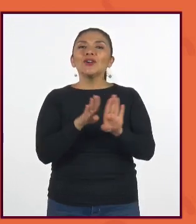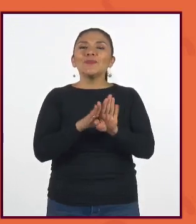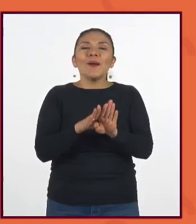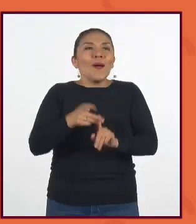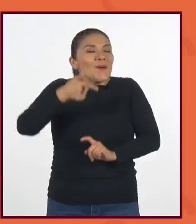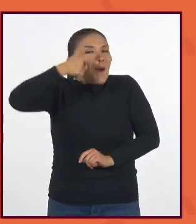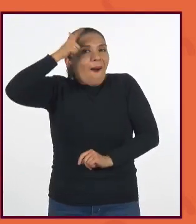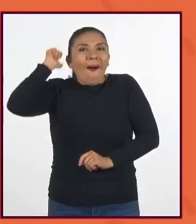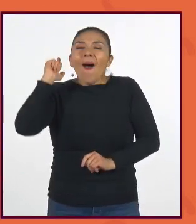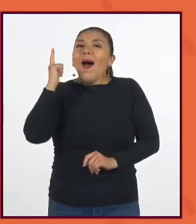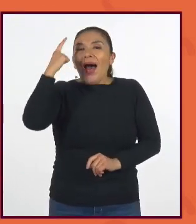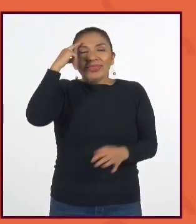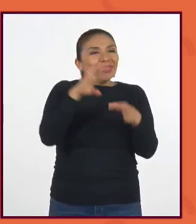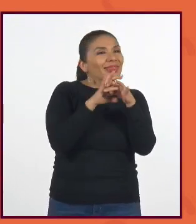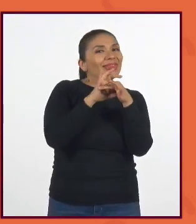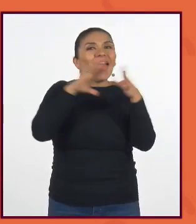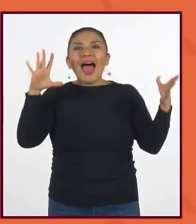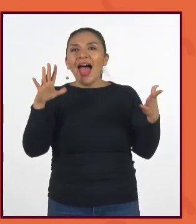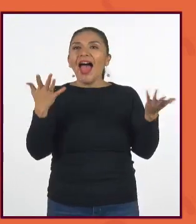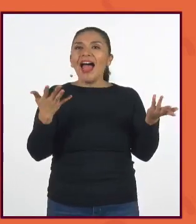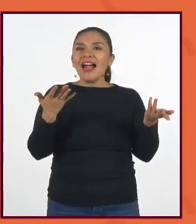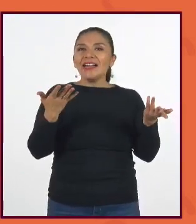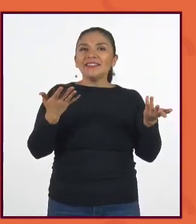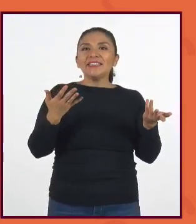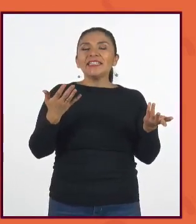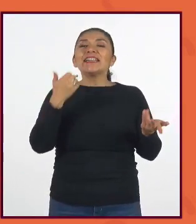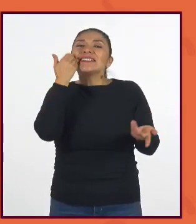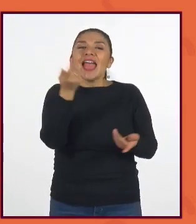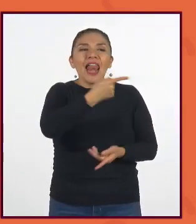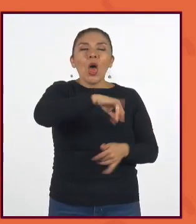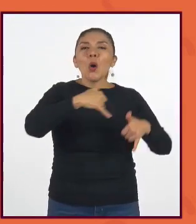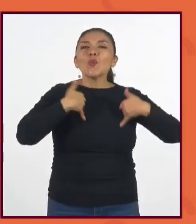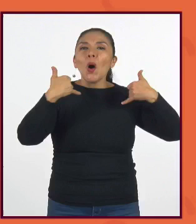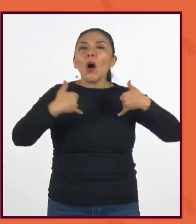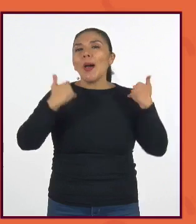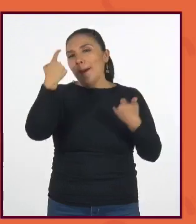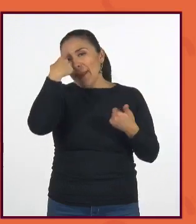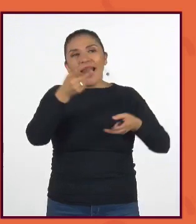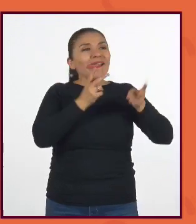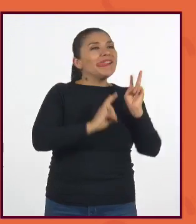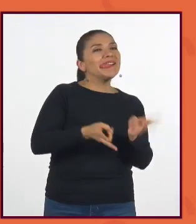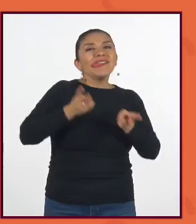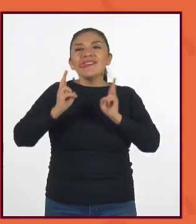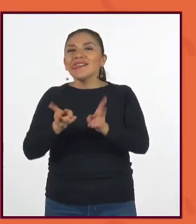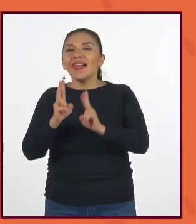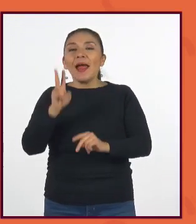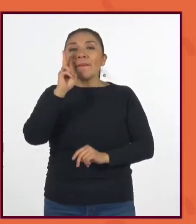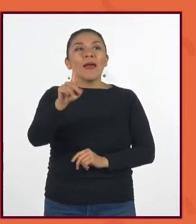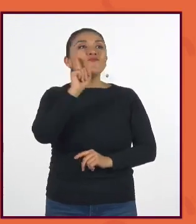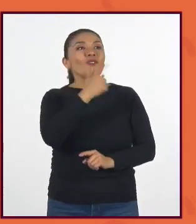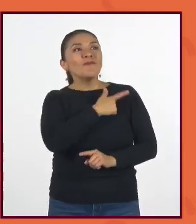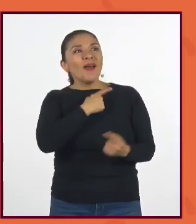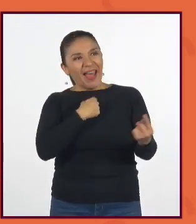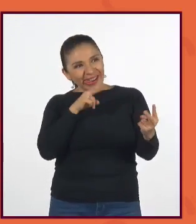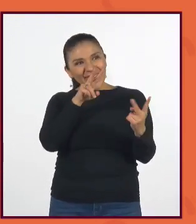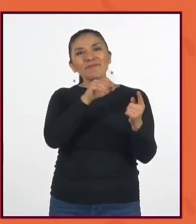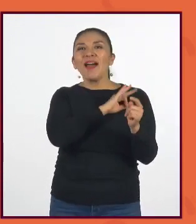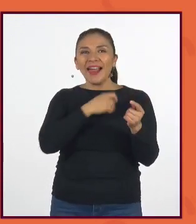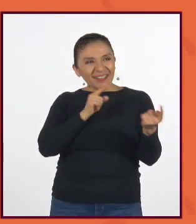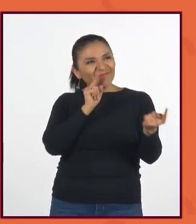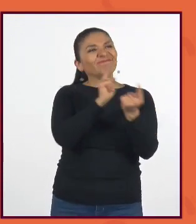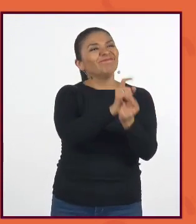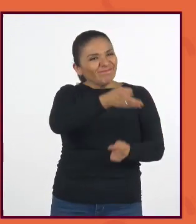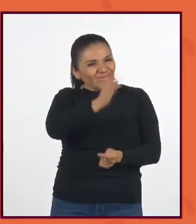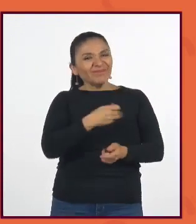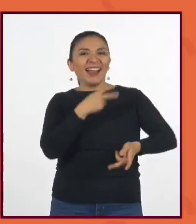como desinhibición que buscan los chicos. Empiezan a platicar ahora sí con la niña que les gusta o con los amigos y